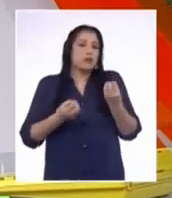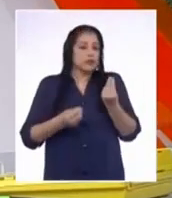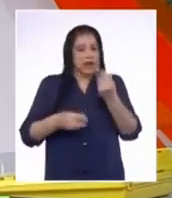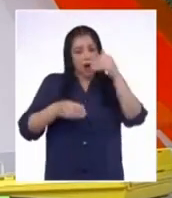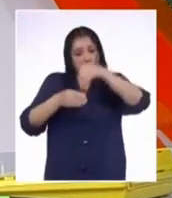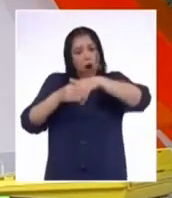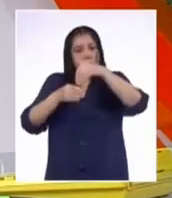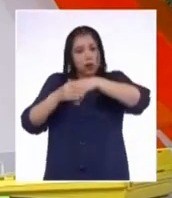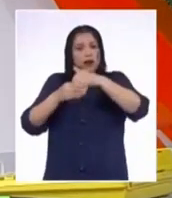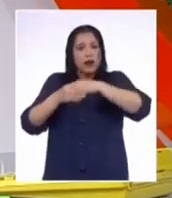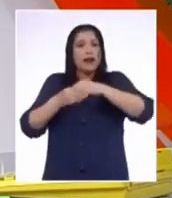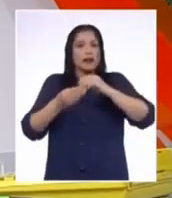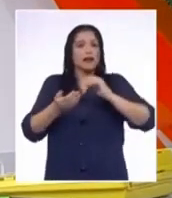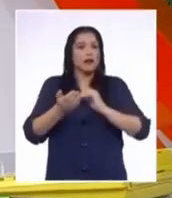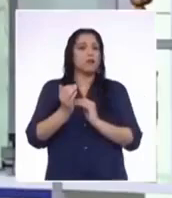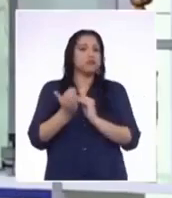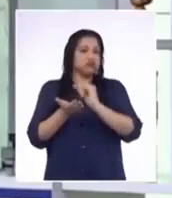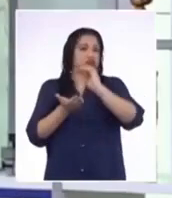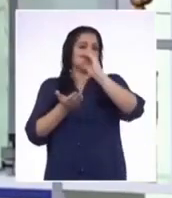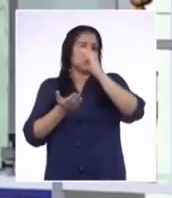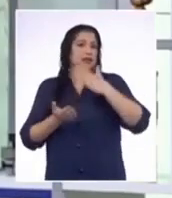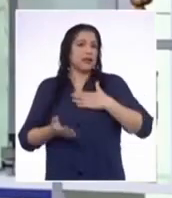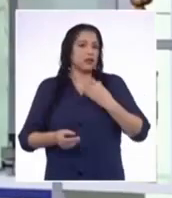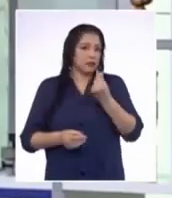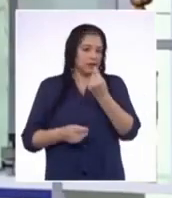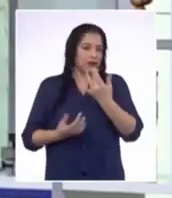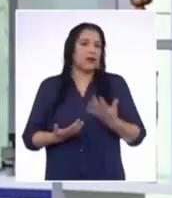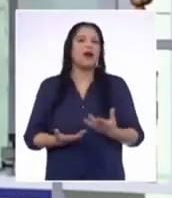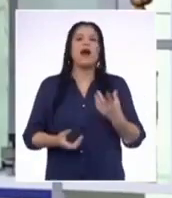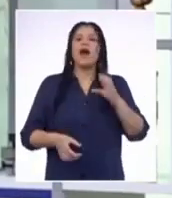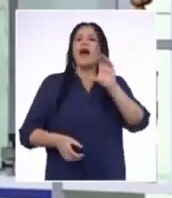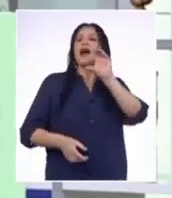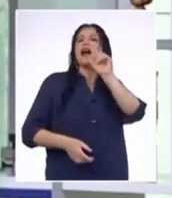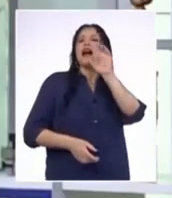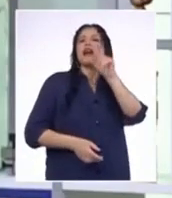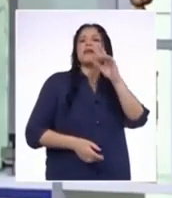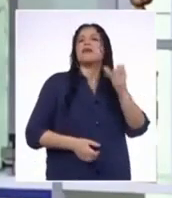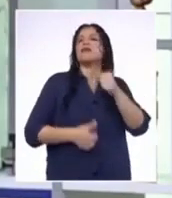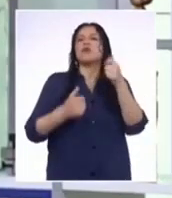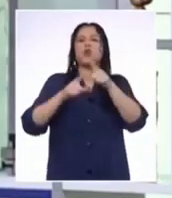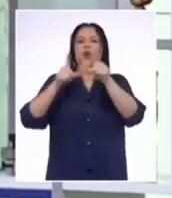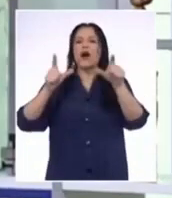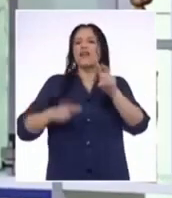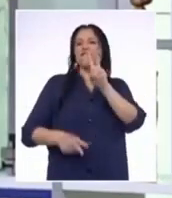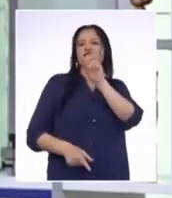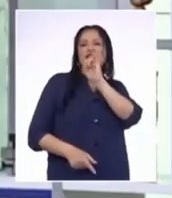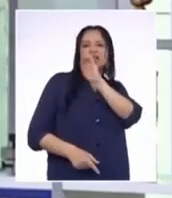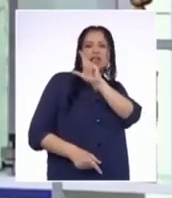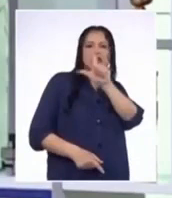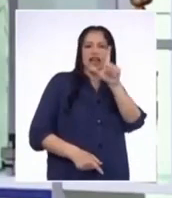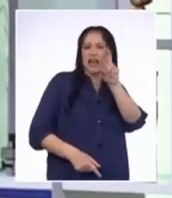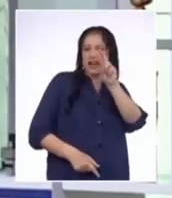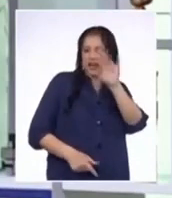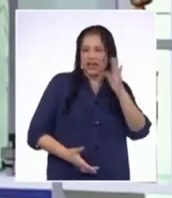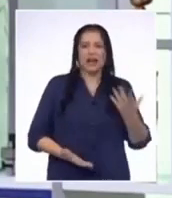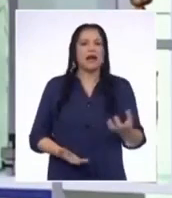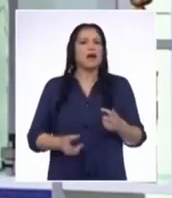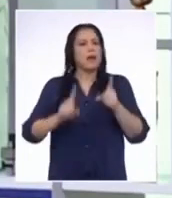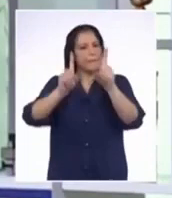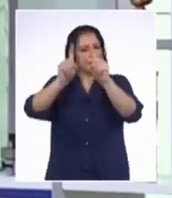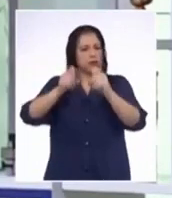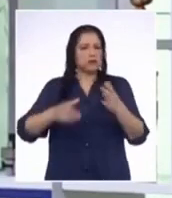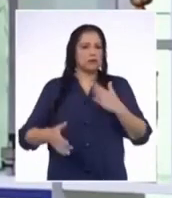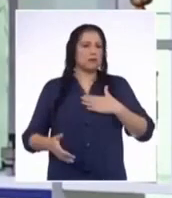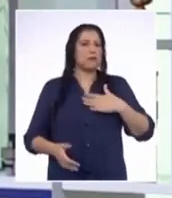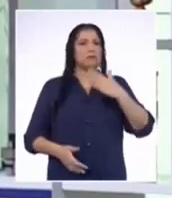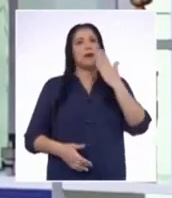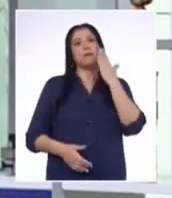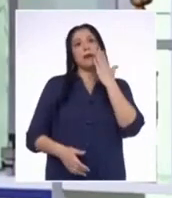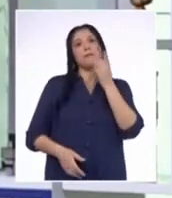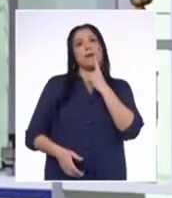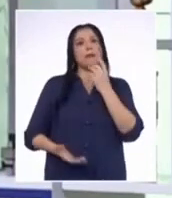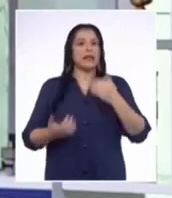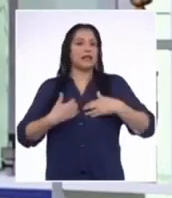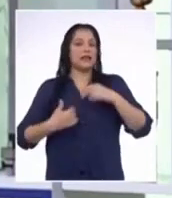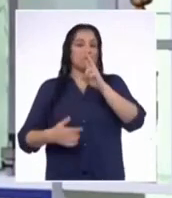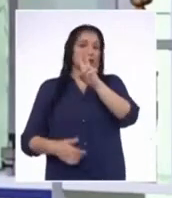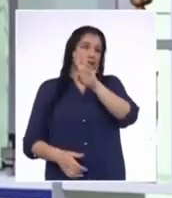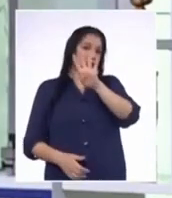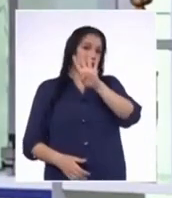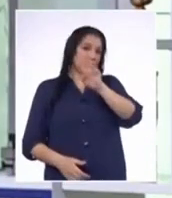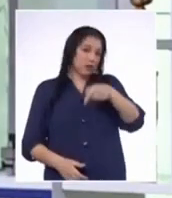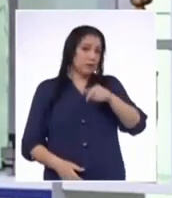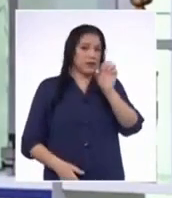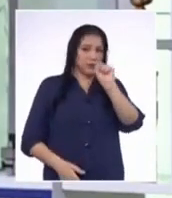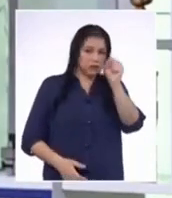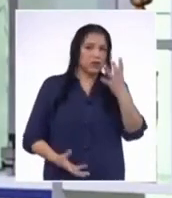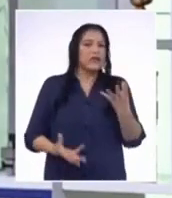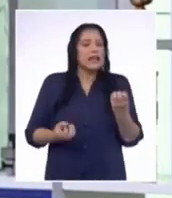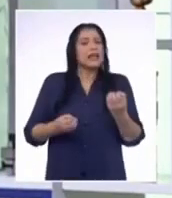intereses a partir de nuestros ahorros. Carmen de Villarrica tiene una pregunta. Profesora, mis padres disponen de 24 mil soles